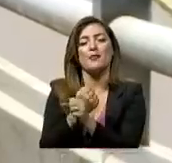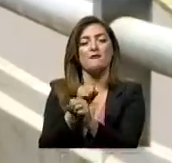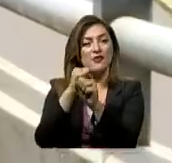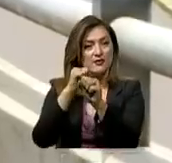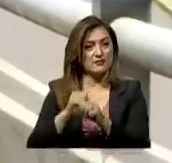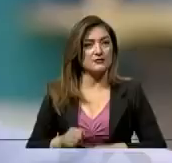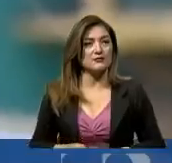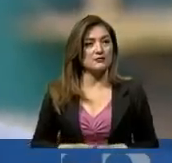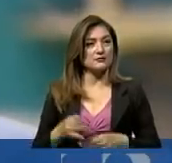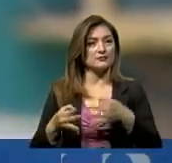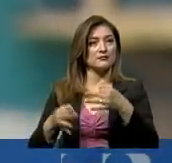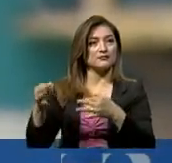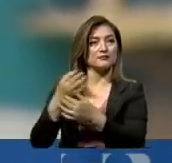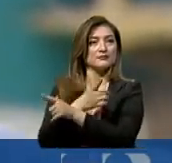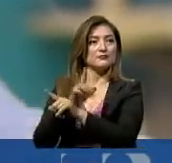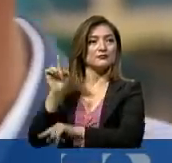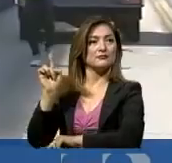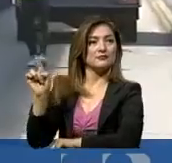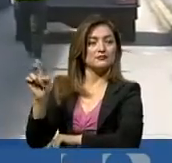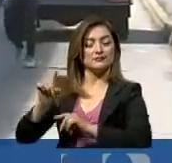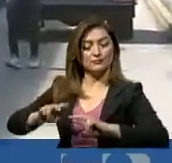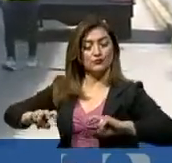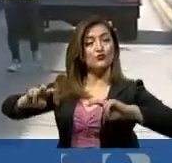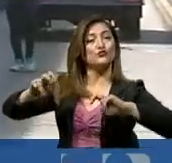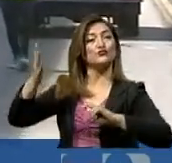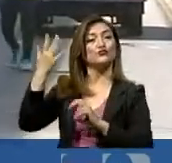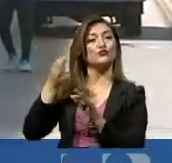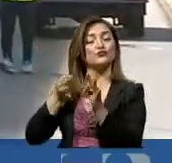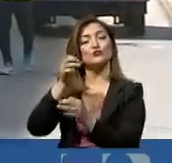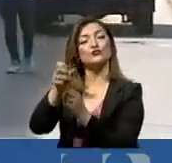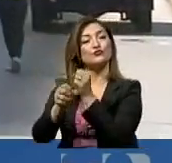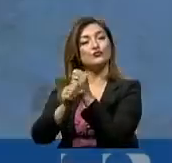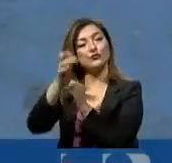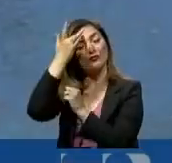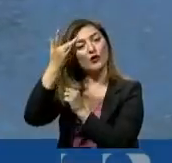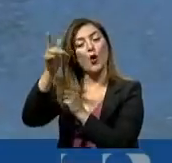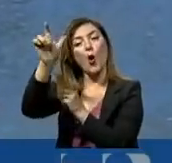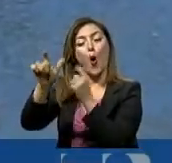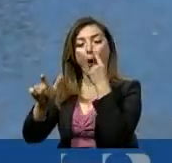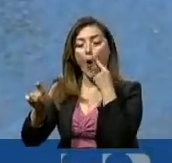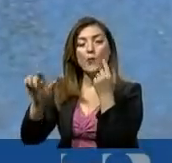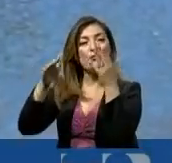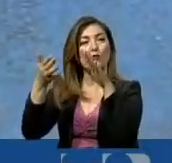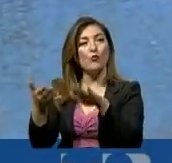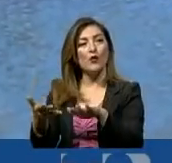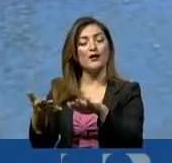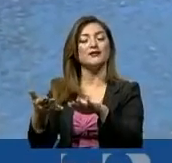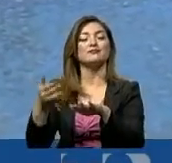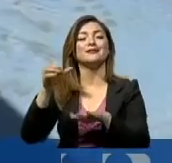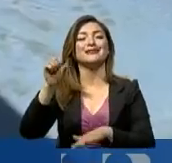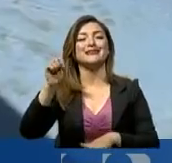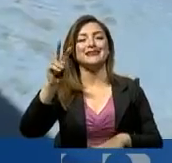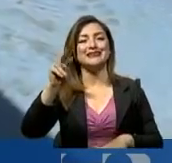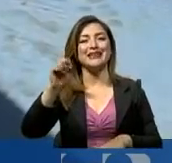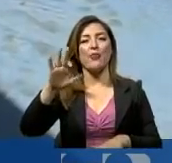La justicia dio la razón a Josué Freire. Fue investigado desde febrero del año pasado por la muerte de un hombre en la parada Santa Bárbara del